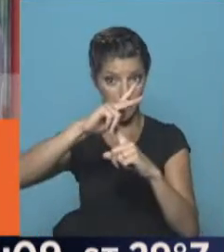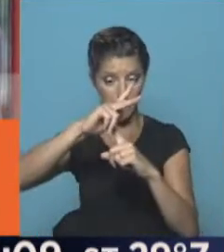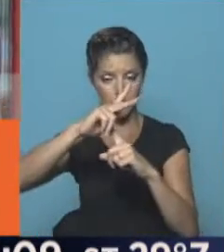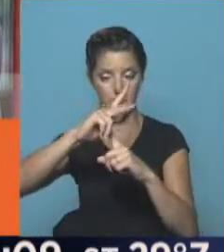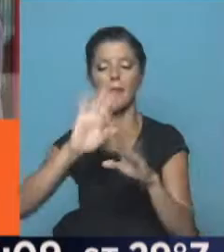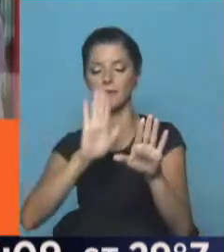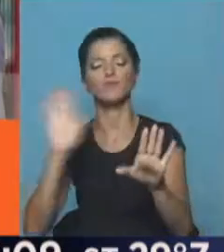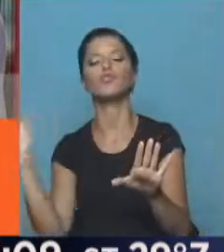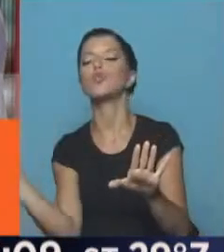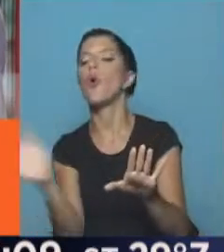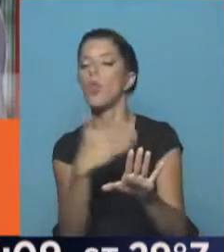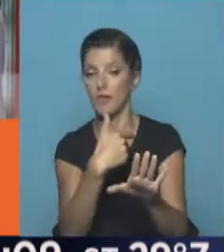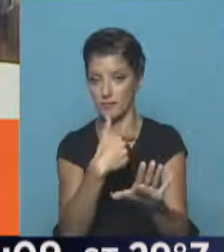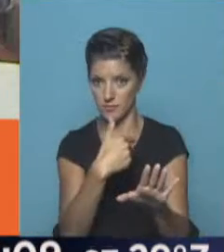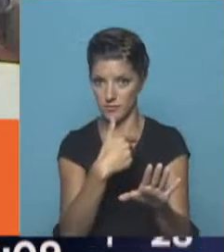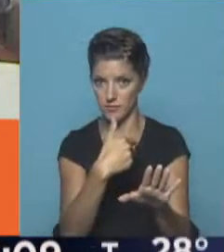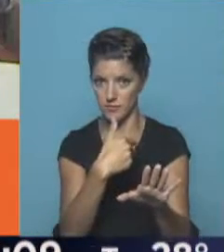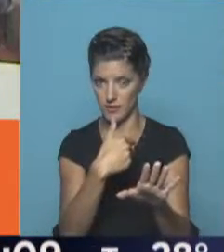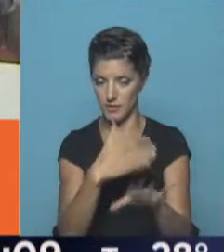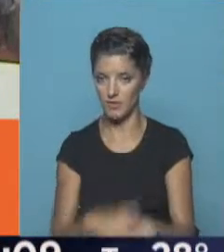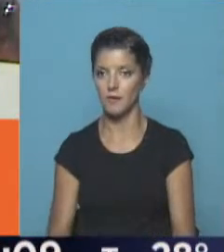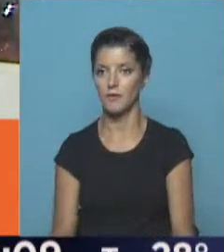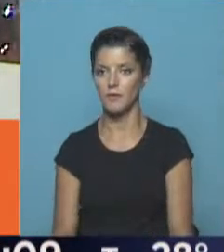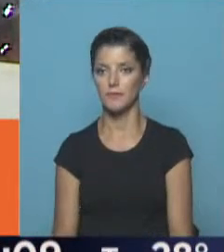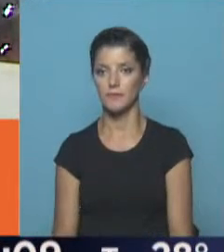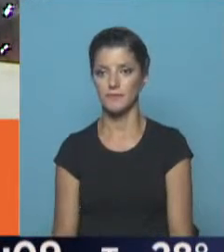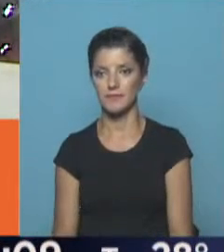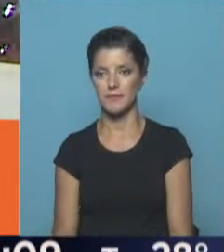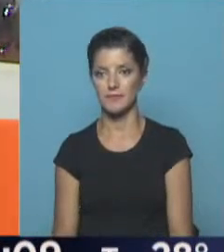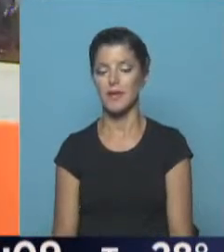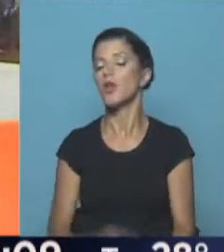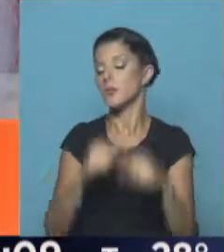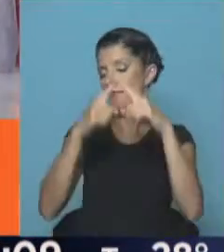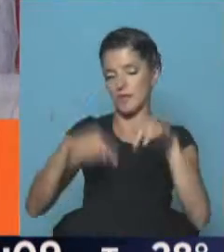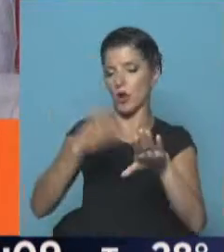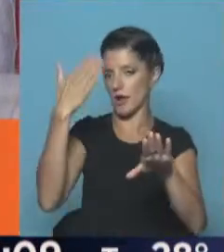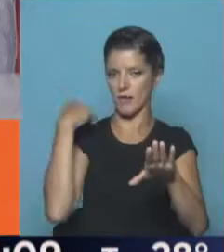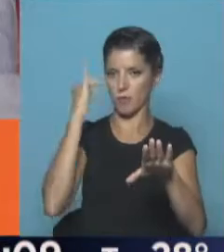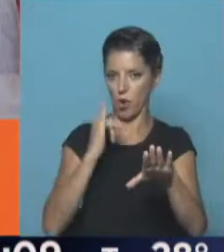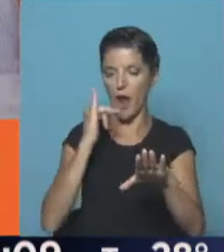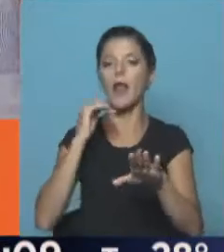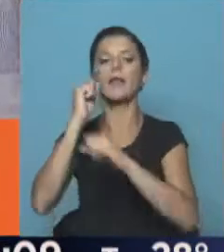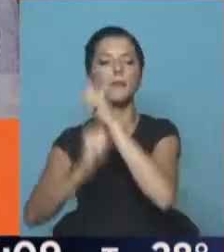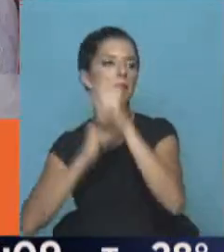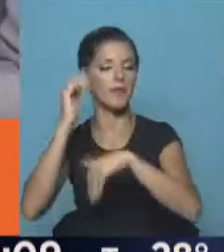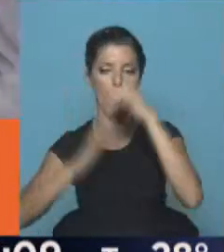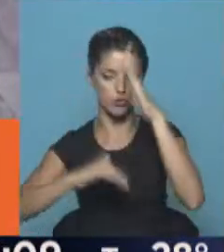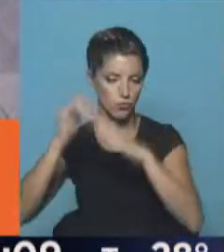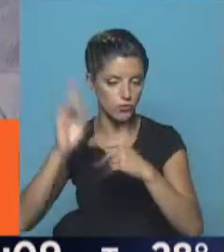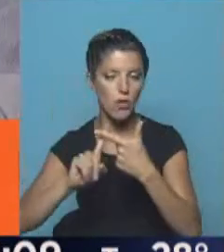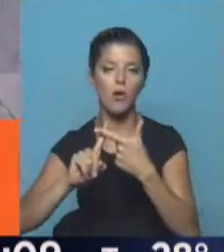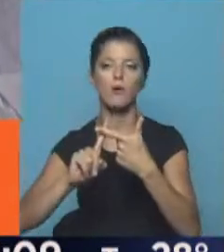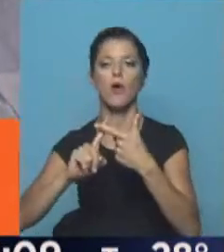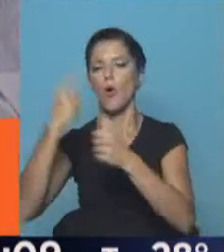aspectos que prácticamente nada tienen que ver con lo que hablaba antes ni las empresas constructoras ni no sino